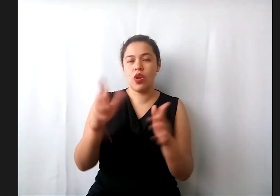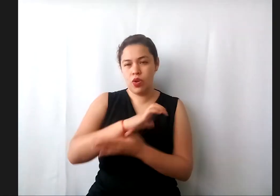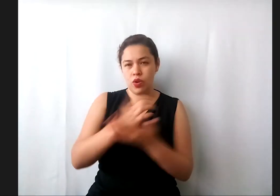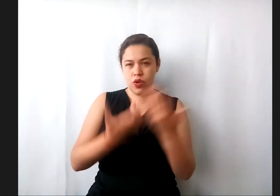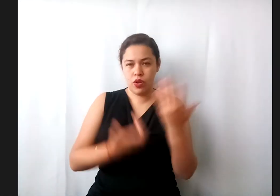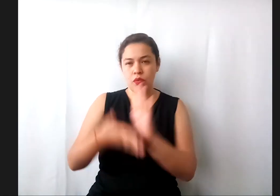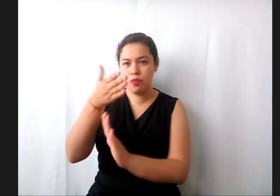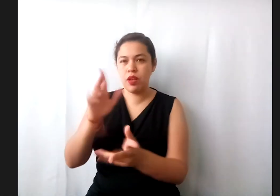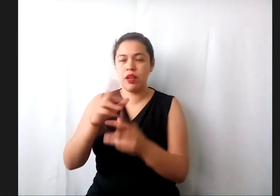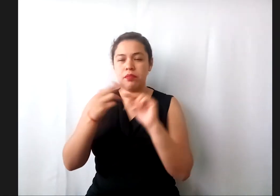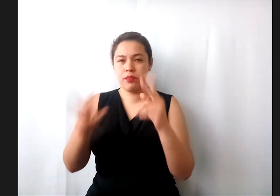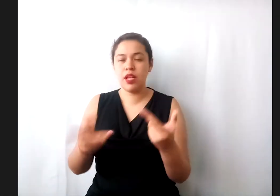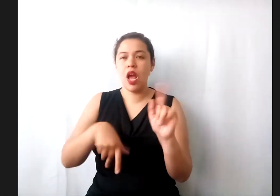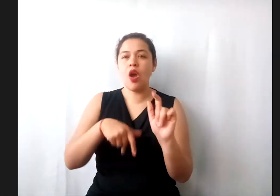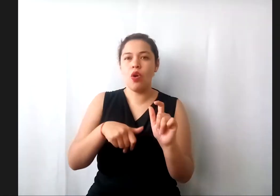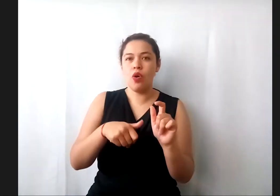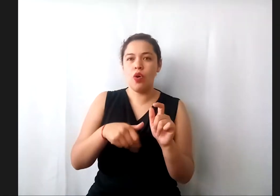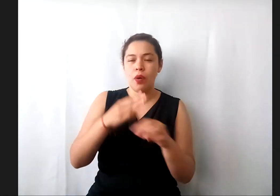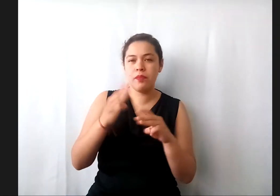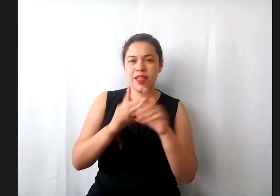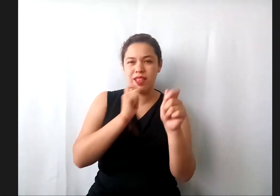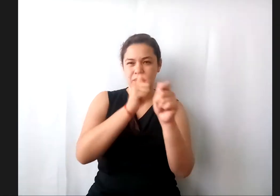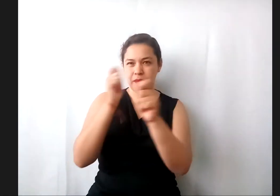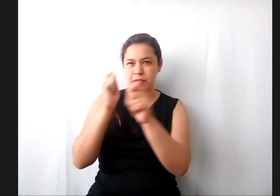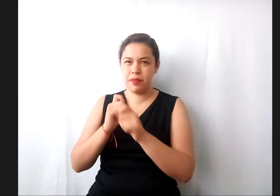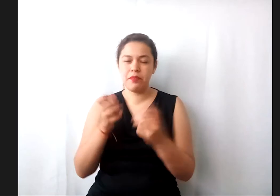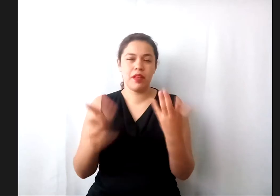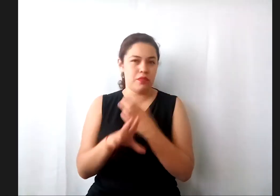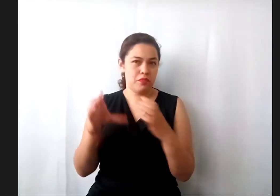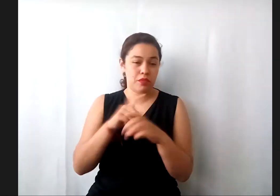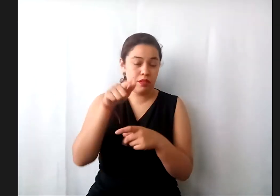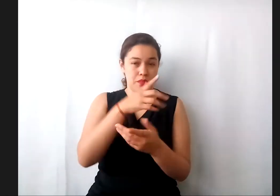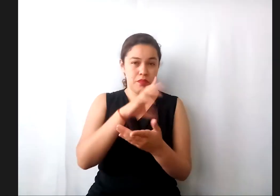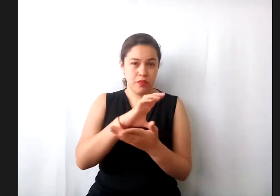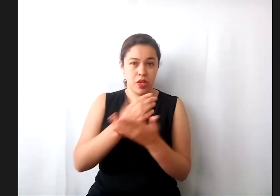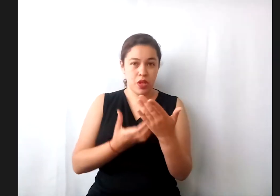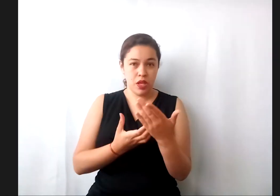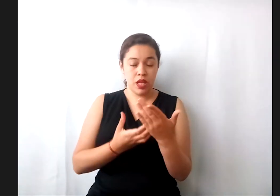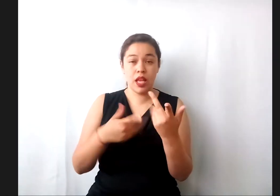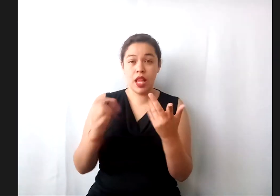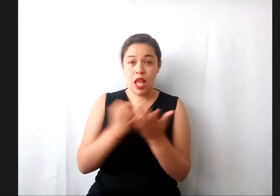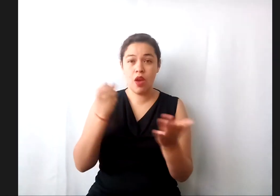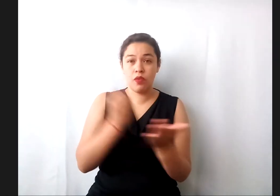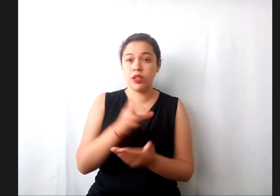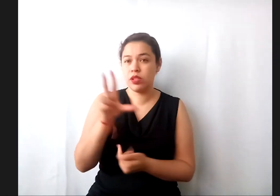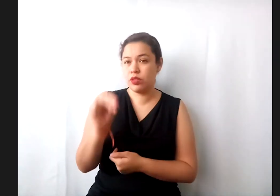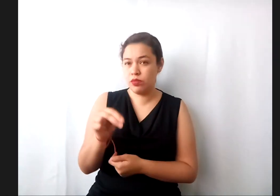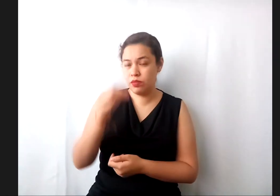un carpintero, todo ese tipo de cuestiones. Entonces, él no estaría obligado.